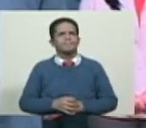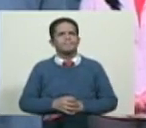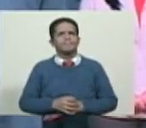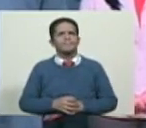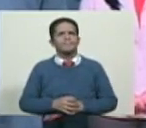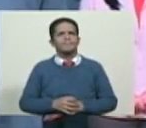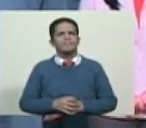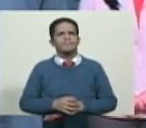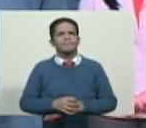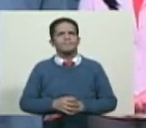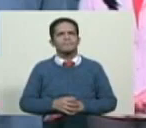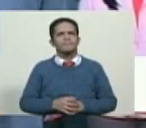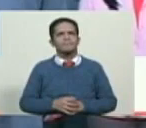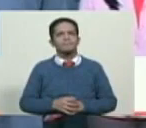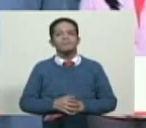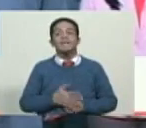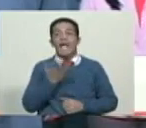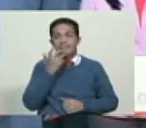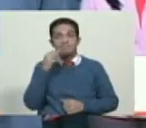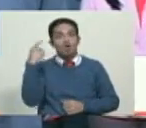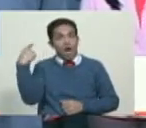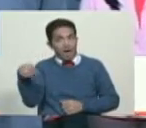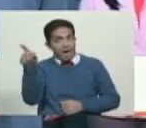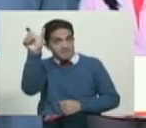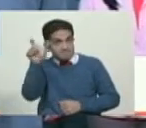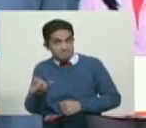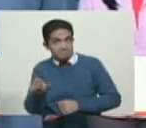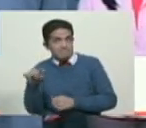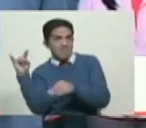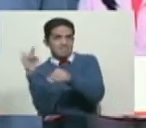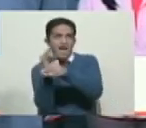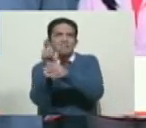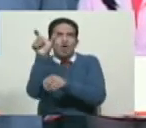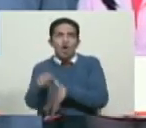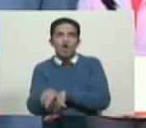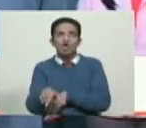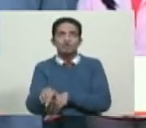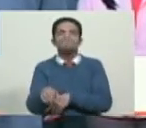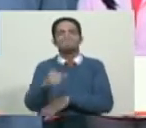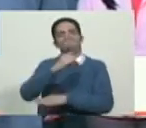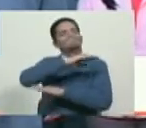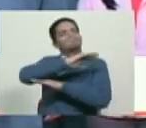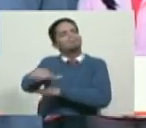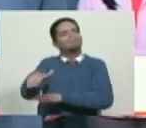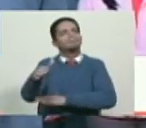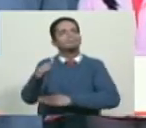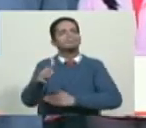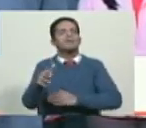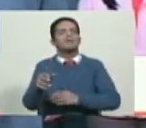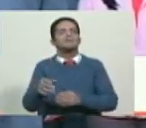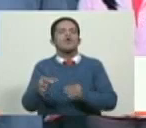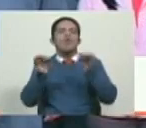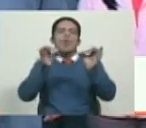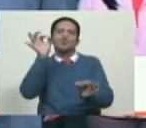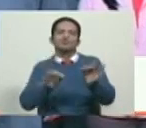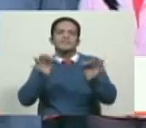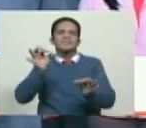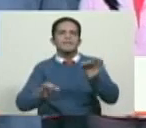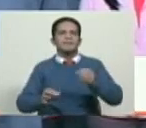Y por donde aparezca un traidor mercenario, justicia inmediata, justicia justa.